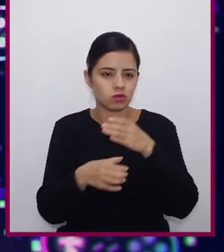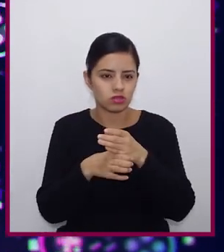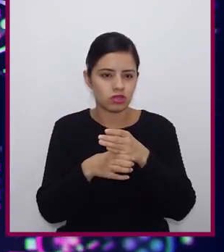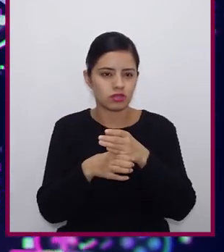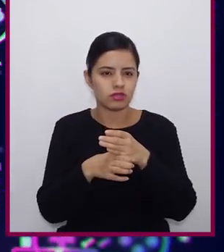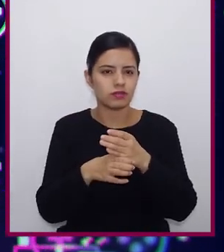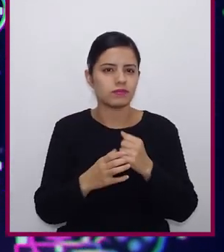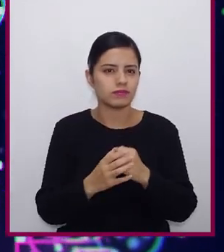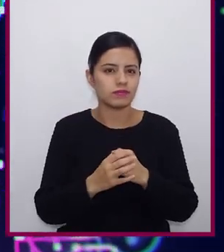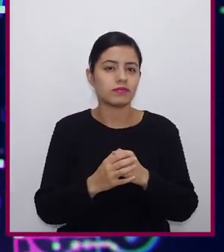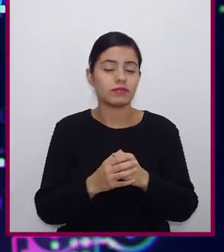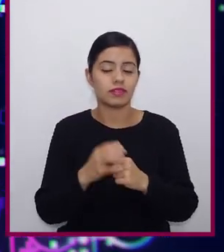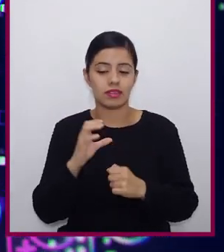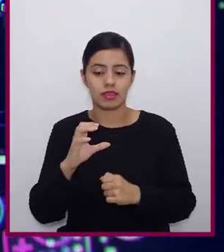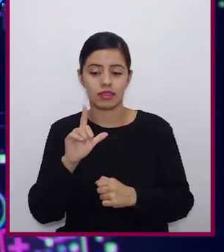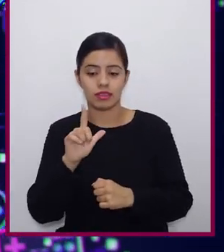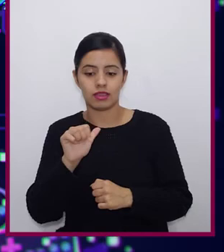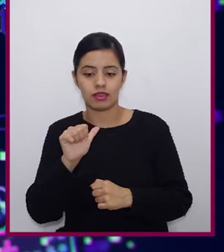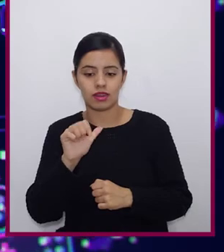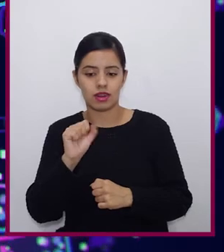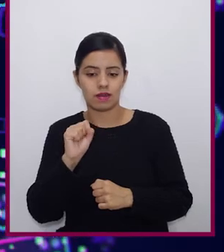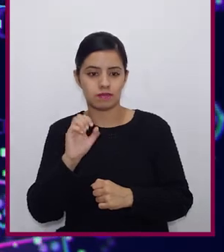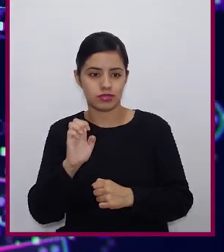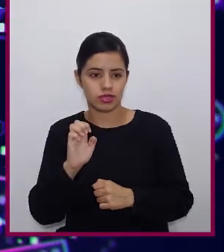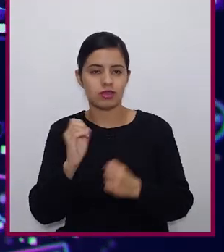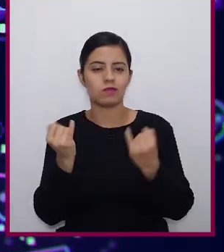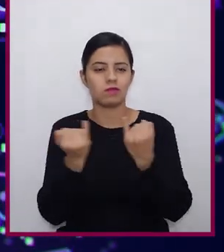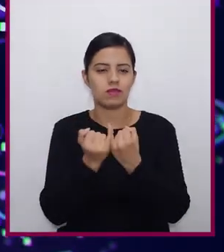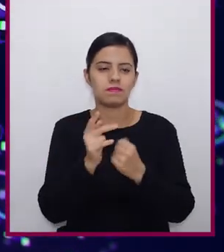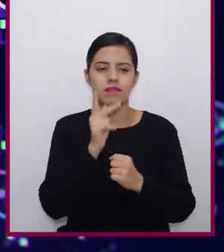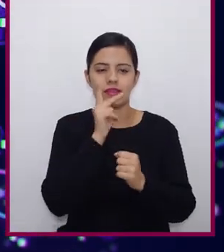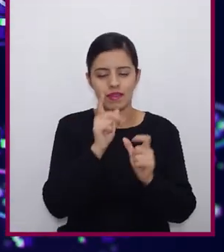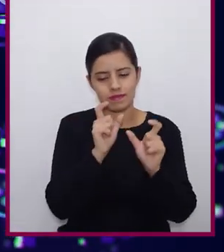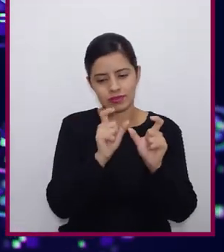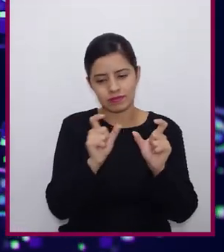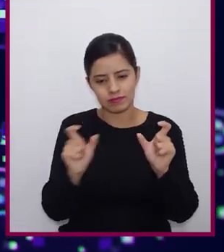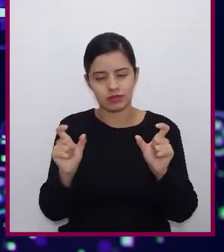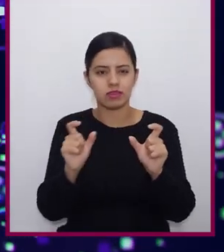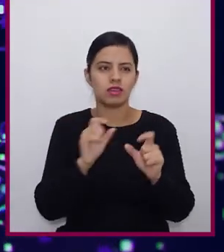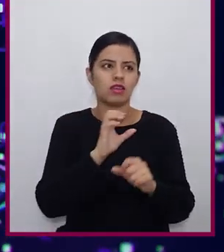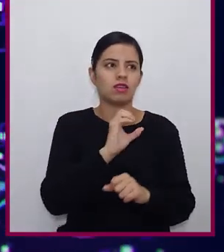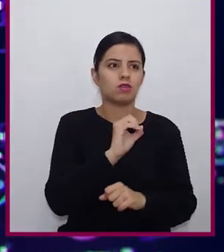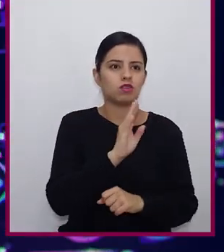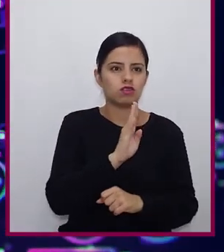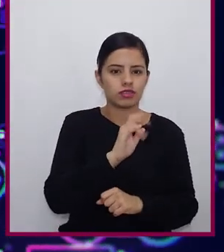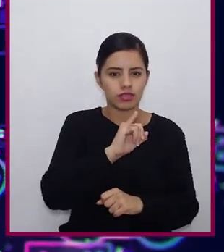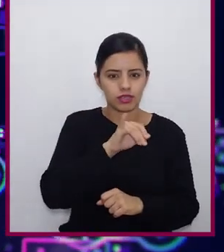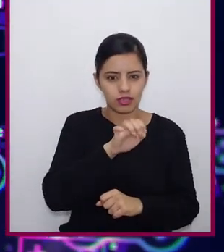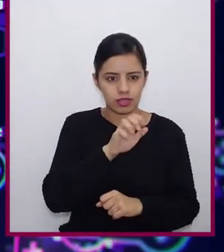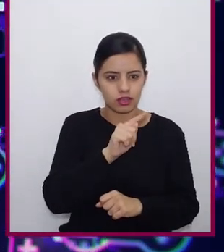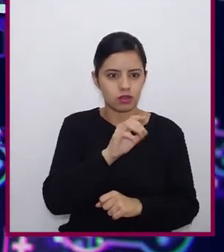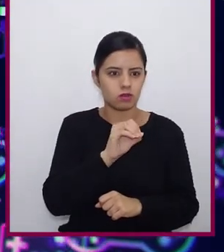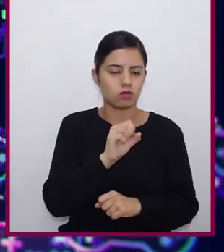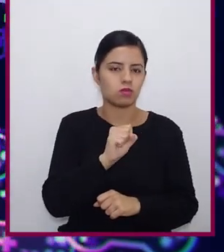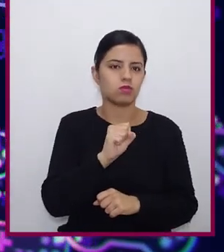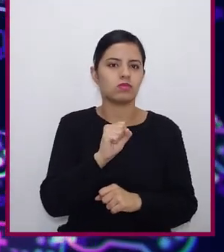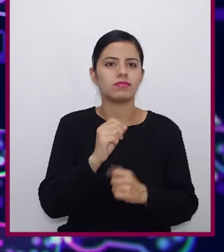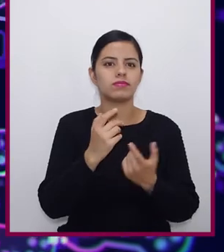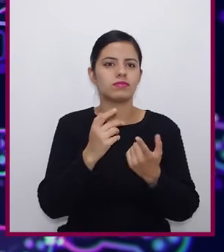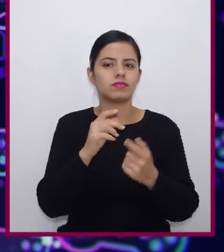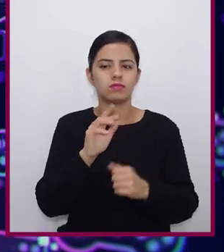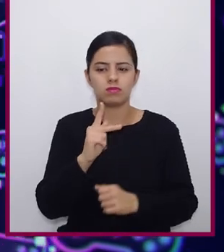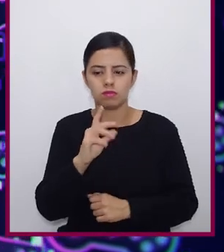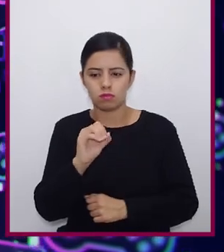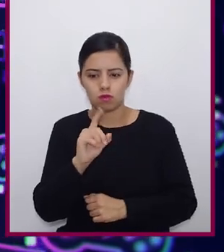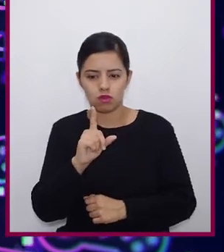el concepto de clase, junto con términos como objetos, instancias, herencia,